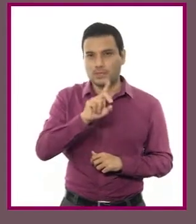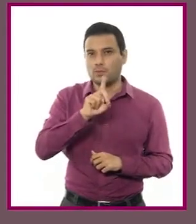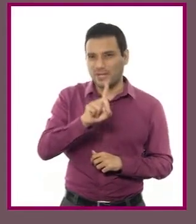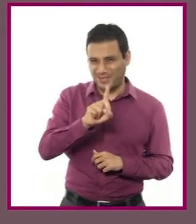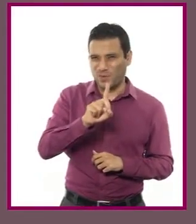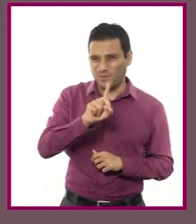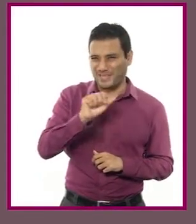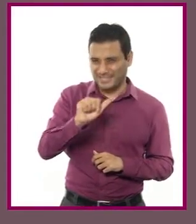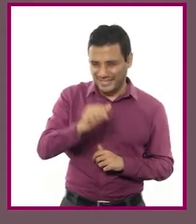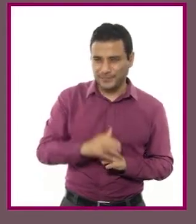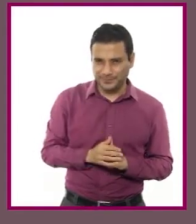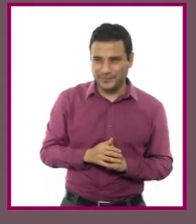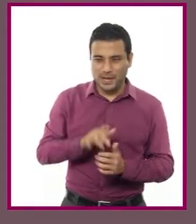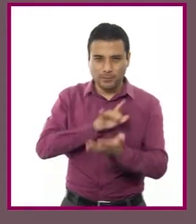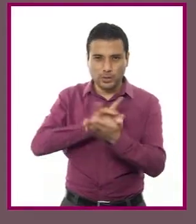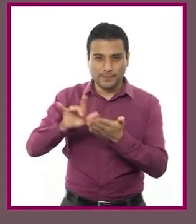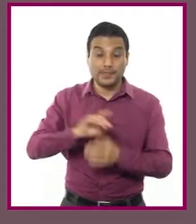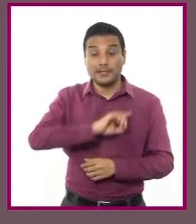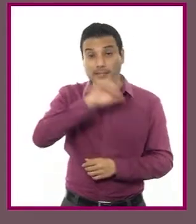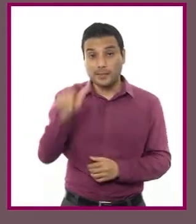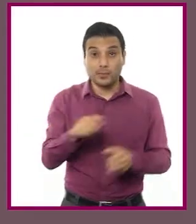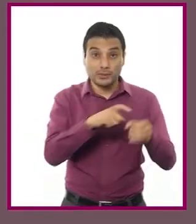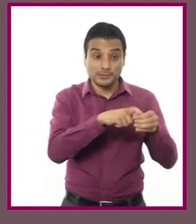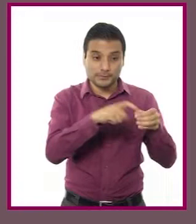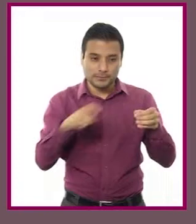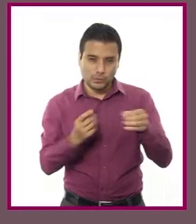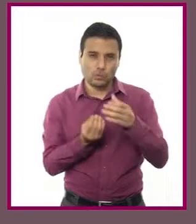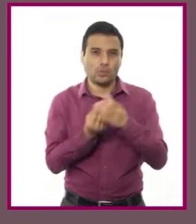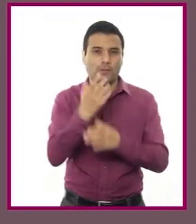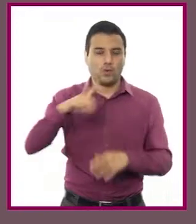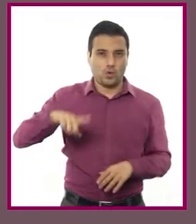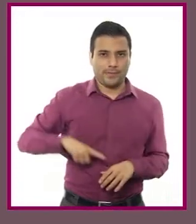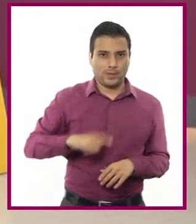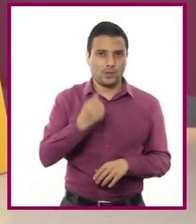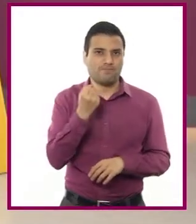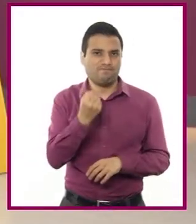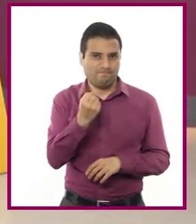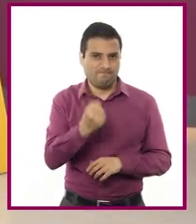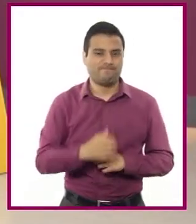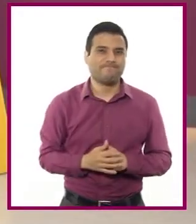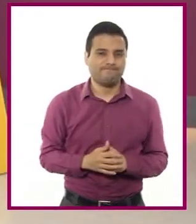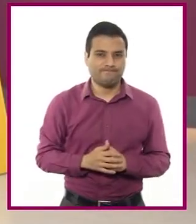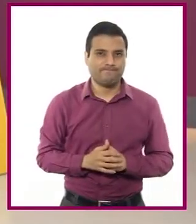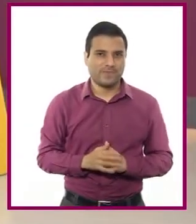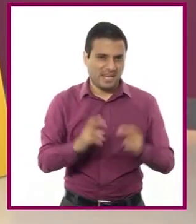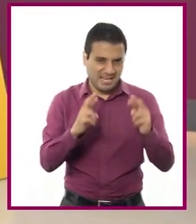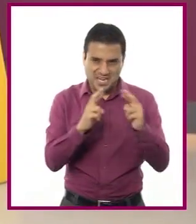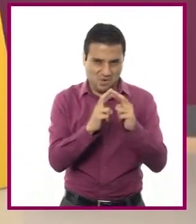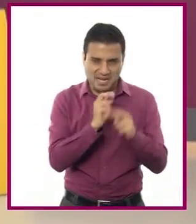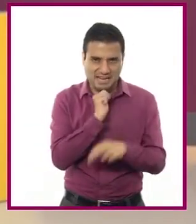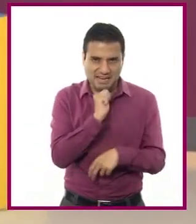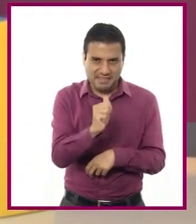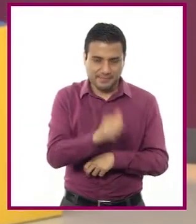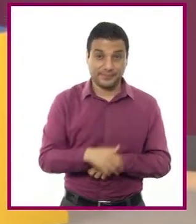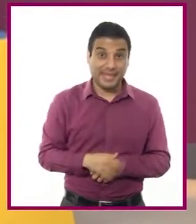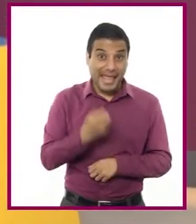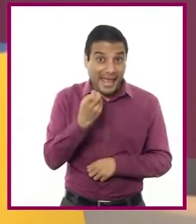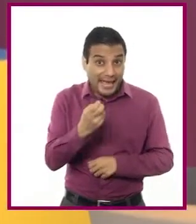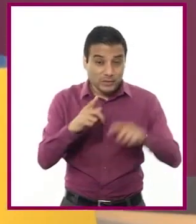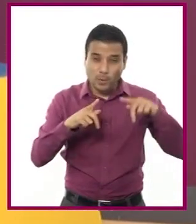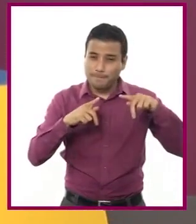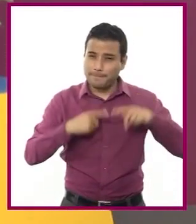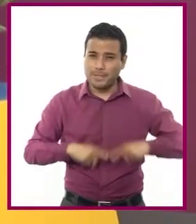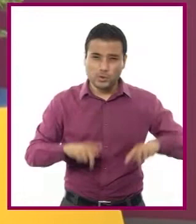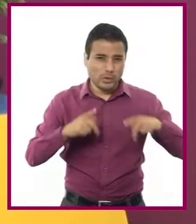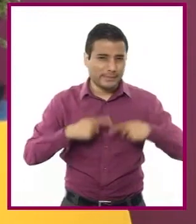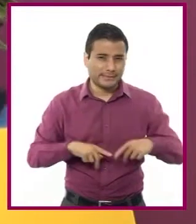se desligó de él y encabezó un gobierno autoritario y laico. Esta situación provocó el descontento tanto de